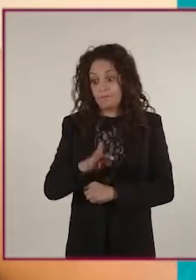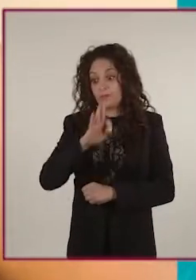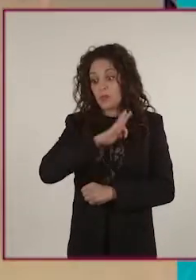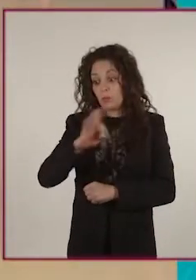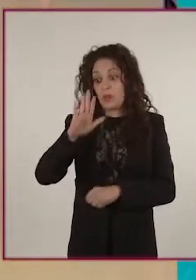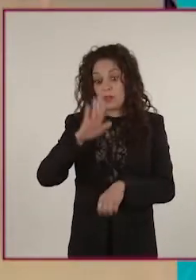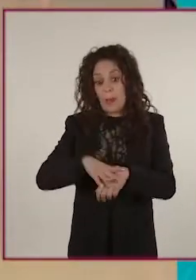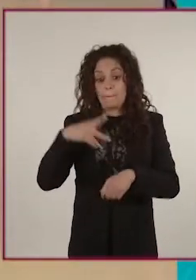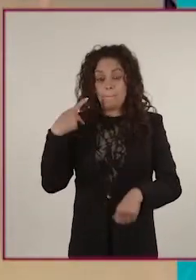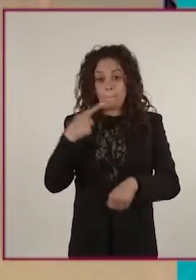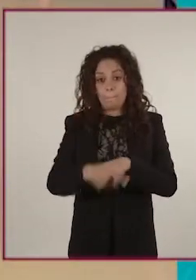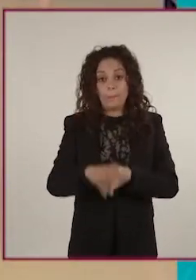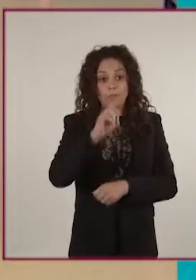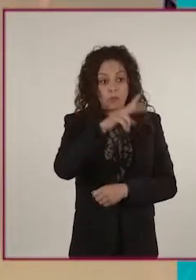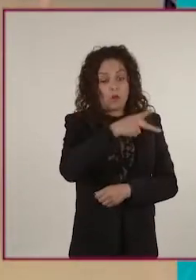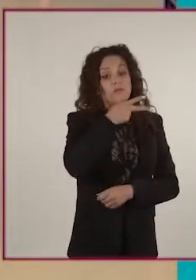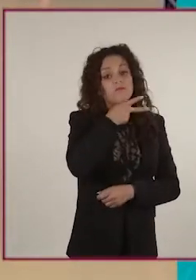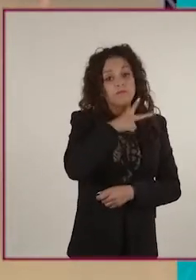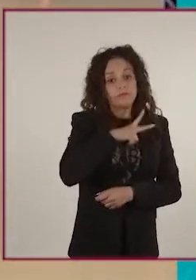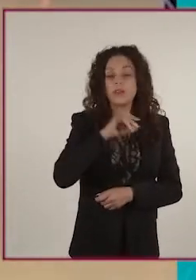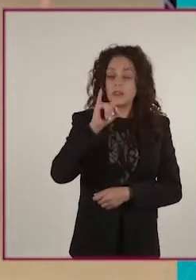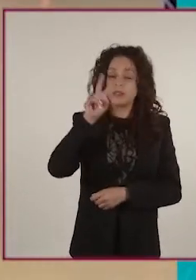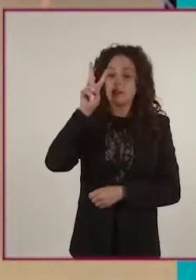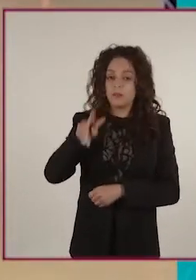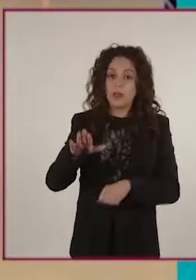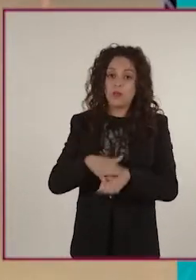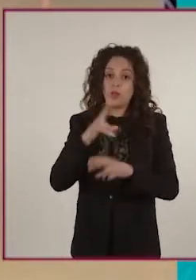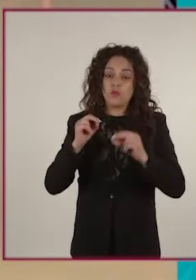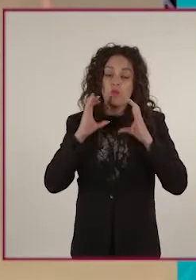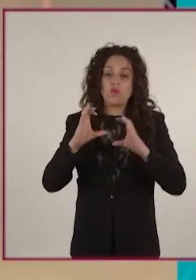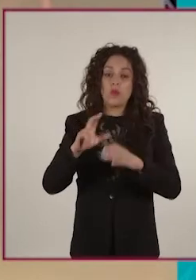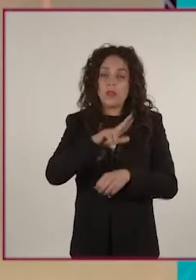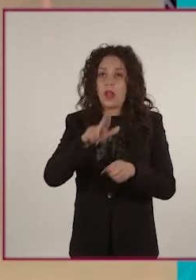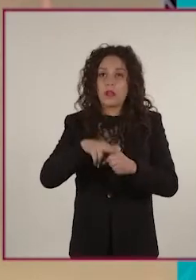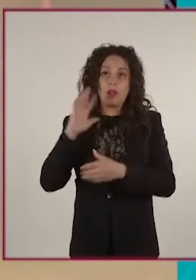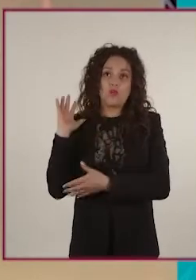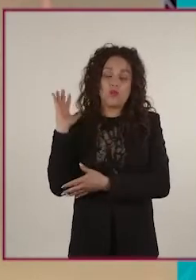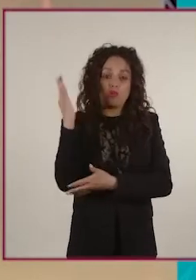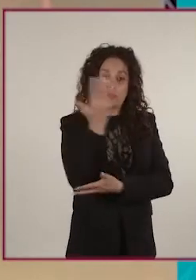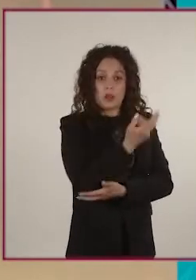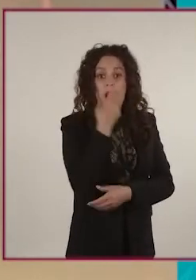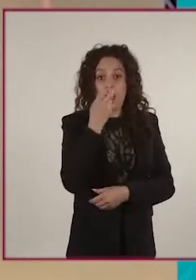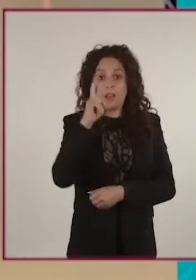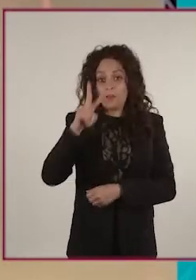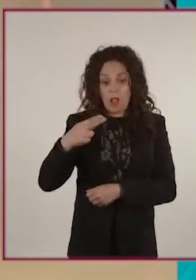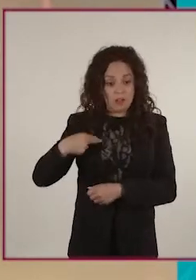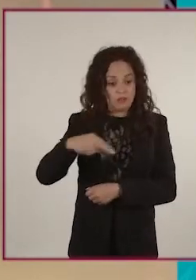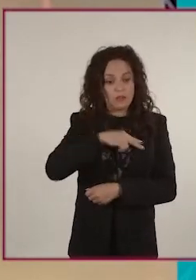Sí, porque por el impacto en el ambiente, eso también tiene un costo que muchas veces no vemos, ¿no?